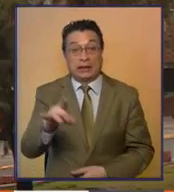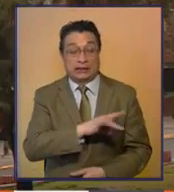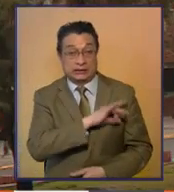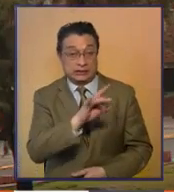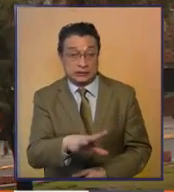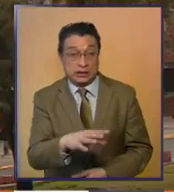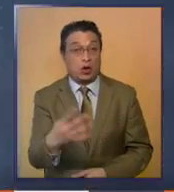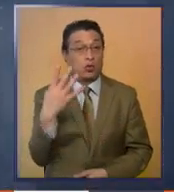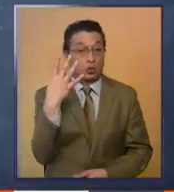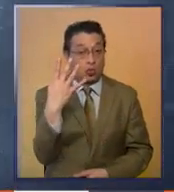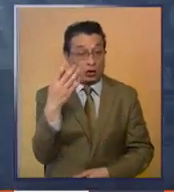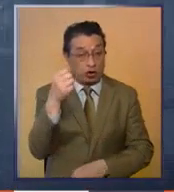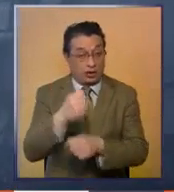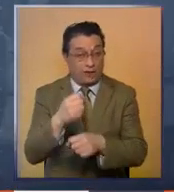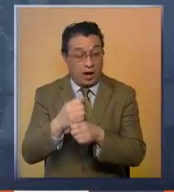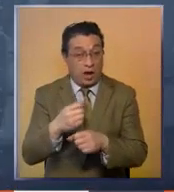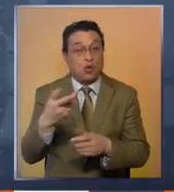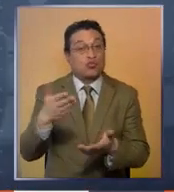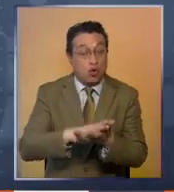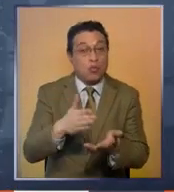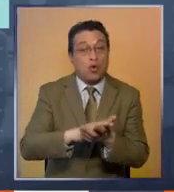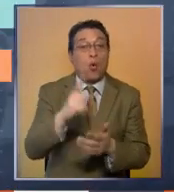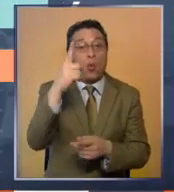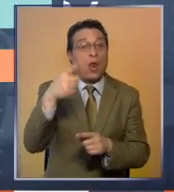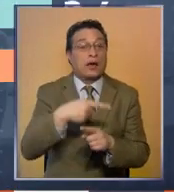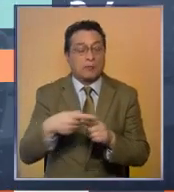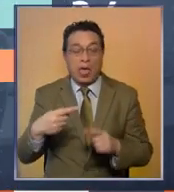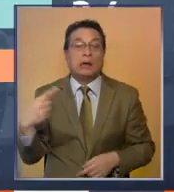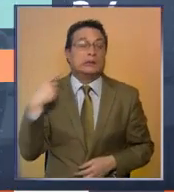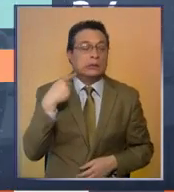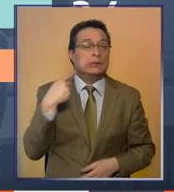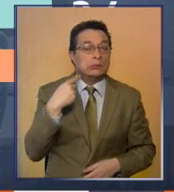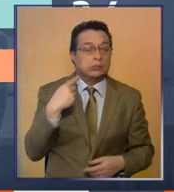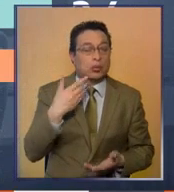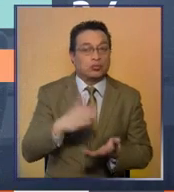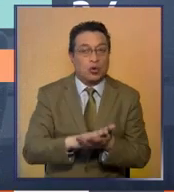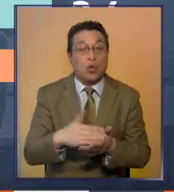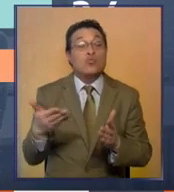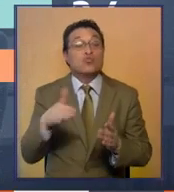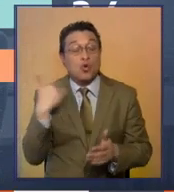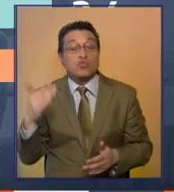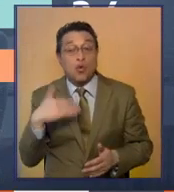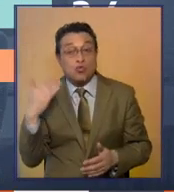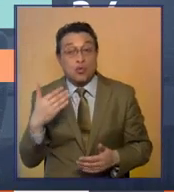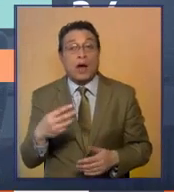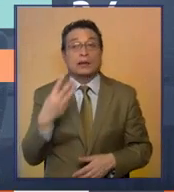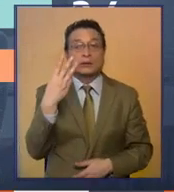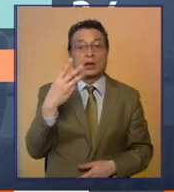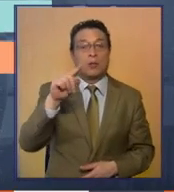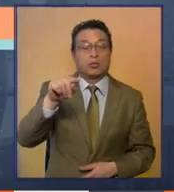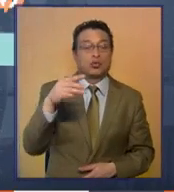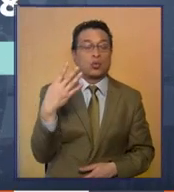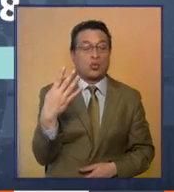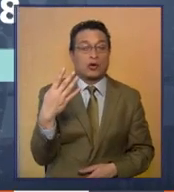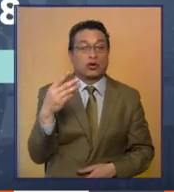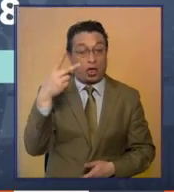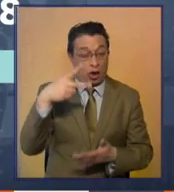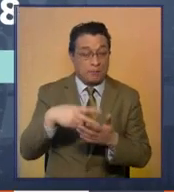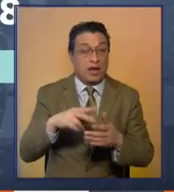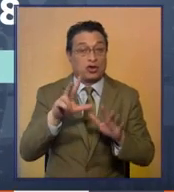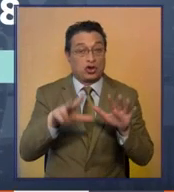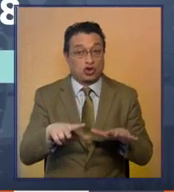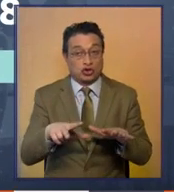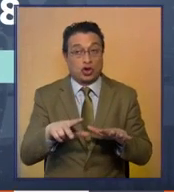4 trabajadores mueren a la semana en accidentes de trabajo. La tasa de fatalidades fue de 3,4 en 2018.